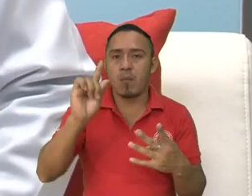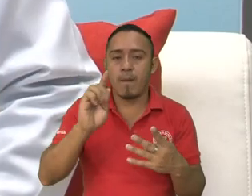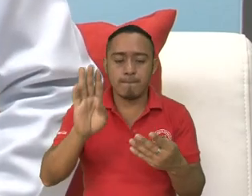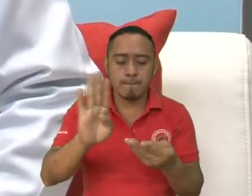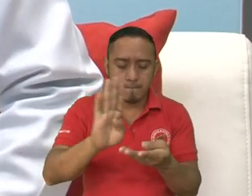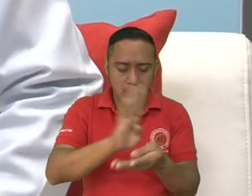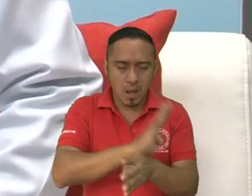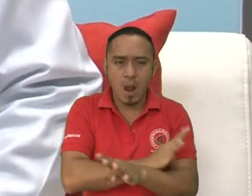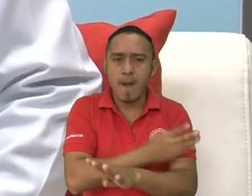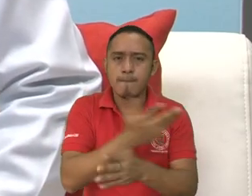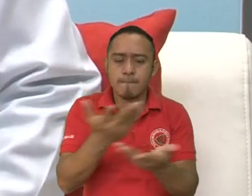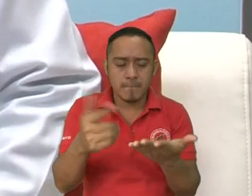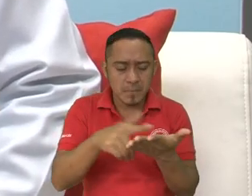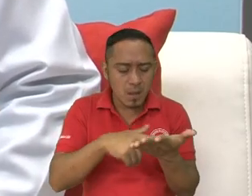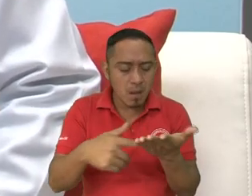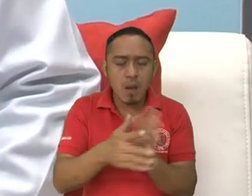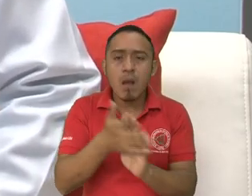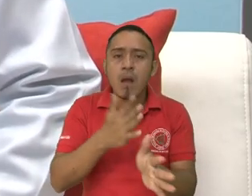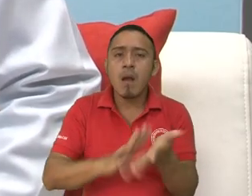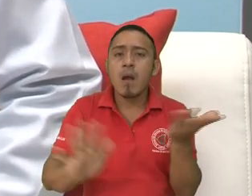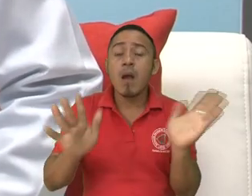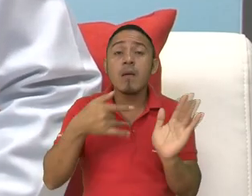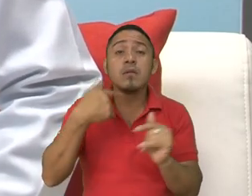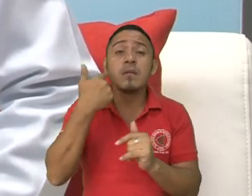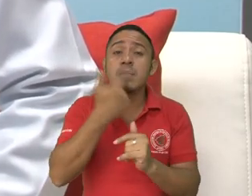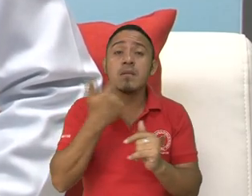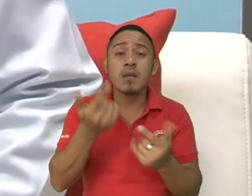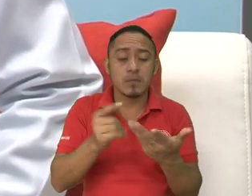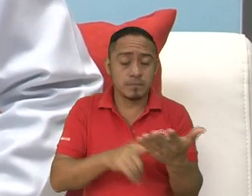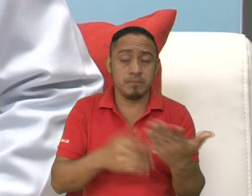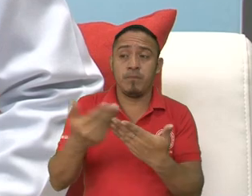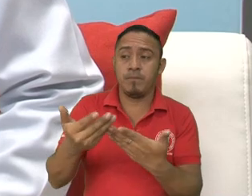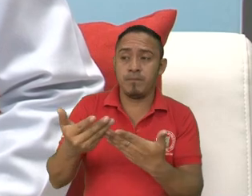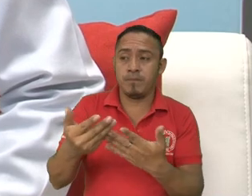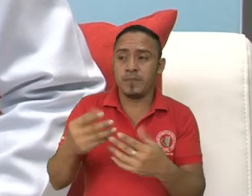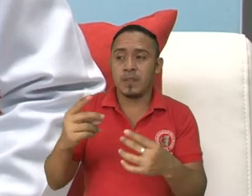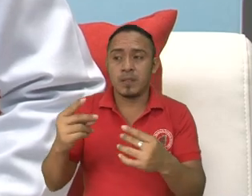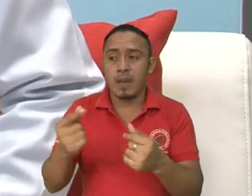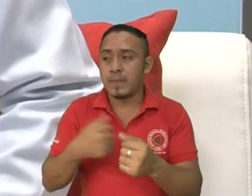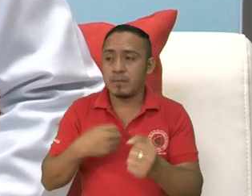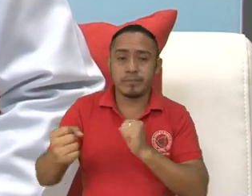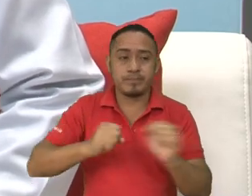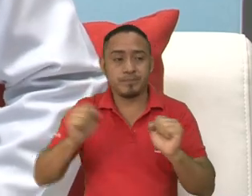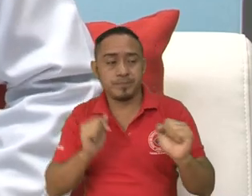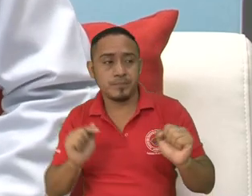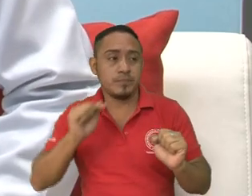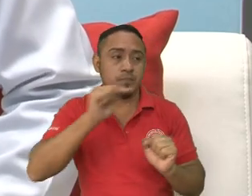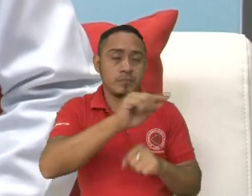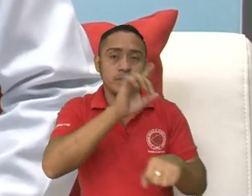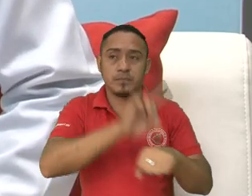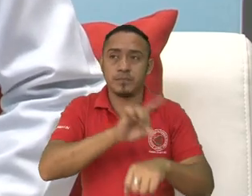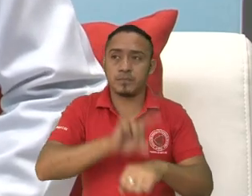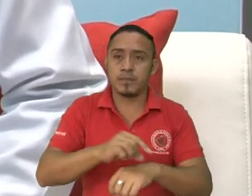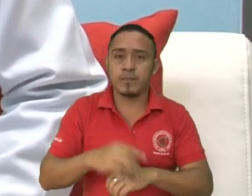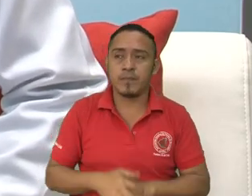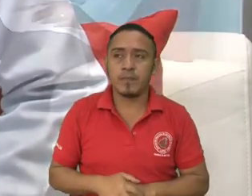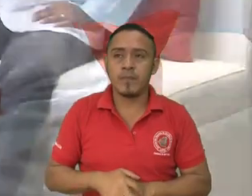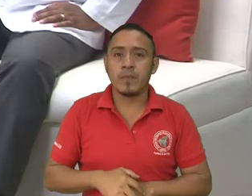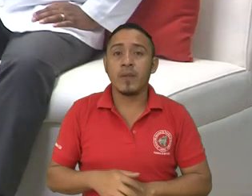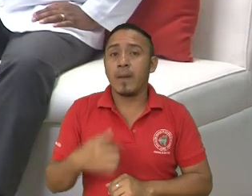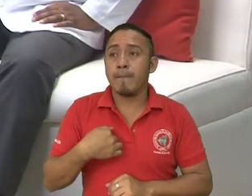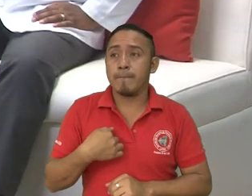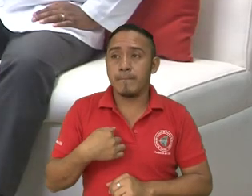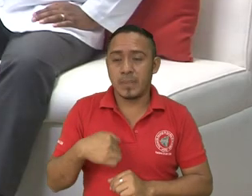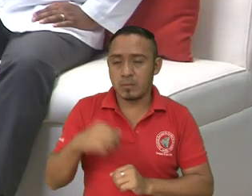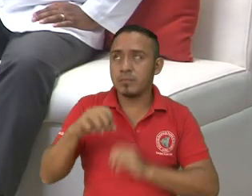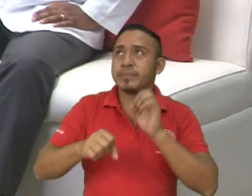las manos y en la boca. Entonces tenemos que identificar esos síntomas y buscar de inmediato la atención médica. El vértigo no es que la persona